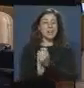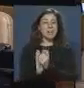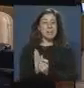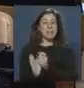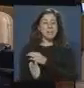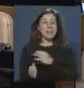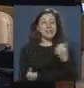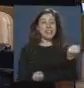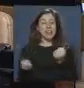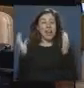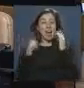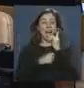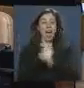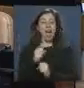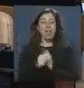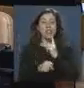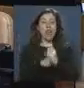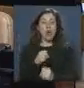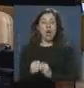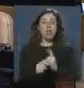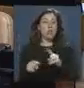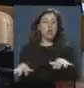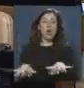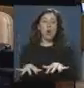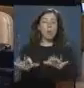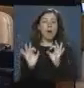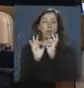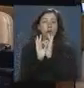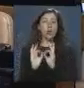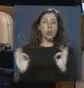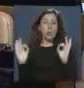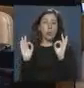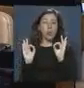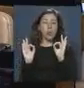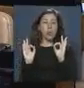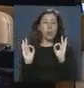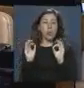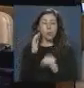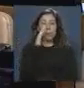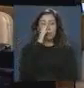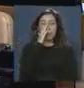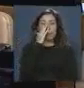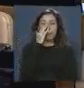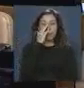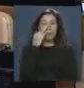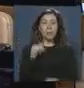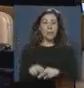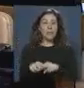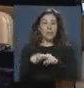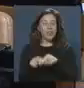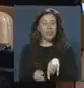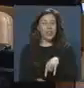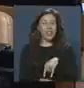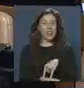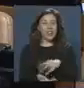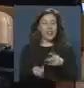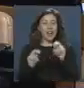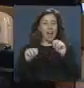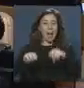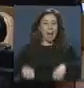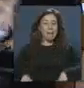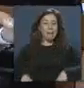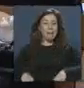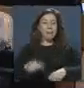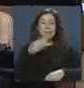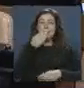Ministerio de Transporte todos los años no se han ocupado nunca. Y por tanto los recursos que este Parlamento aprobó